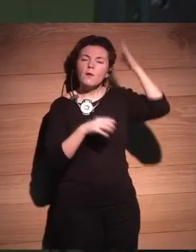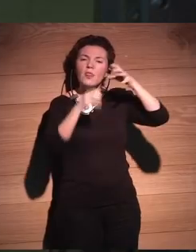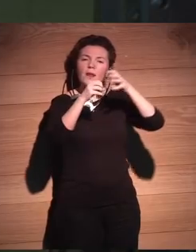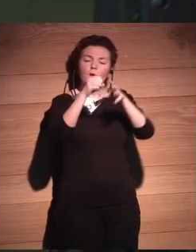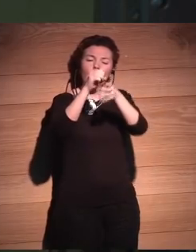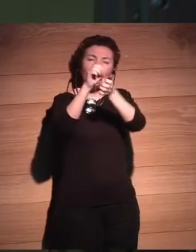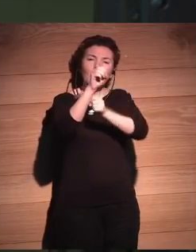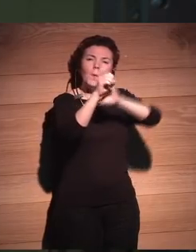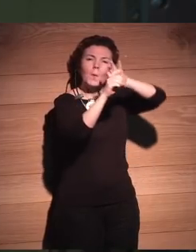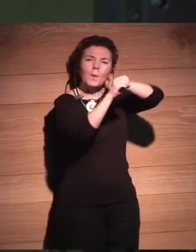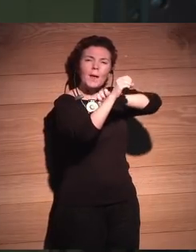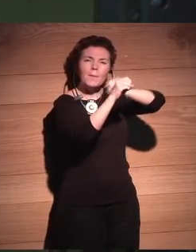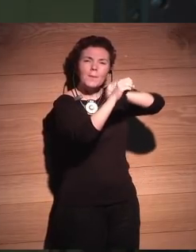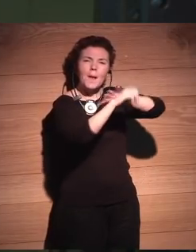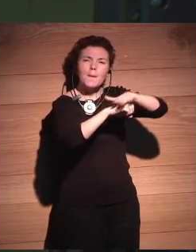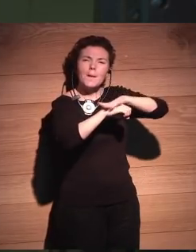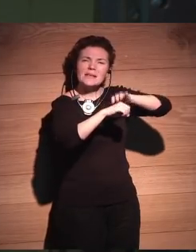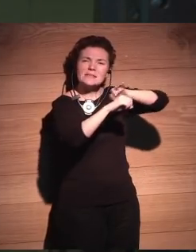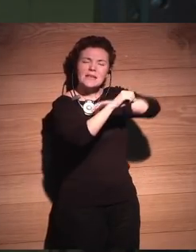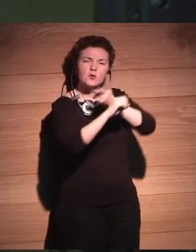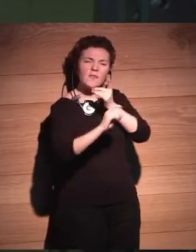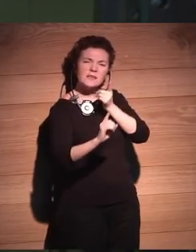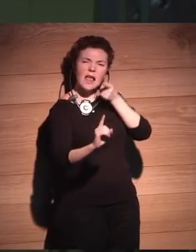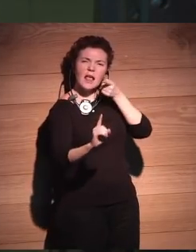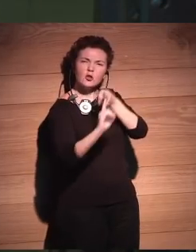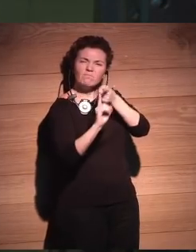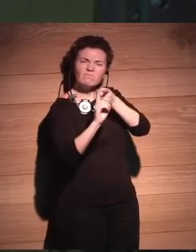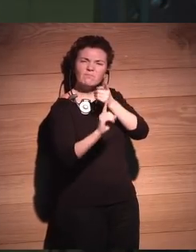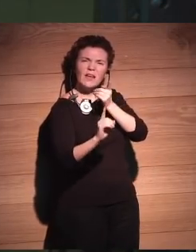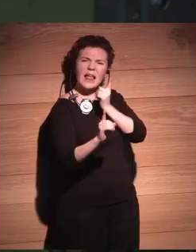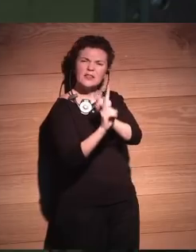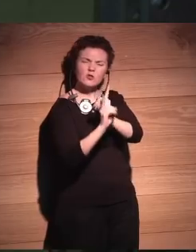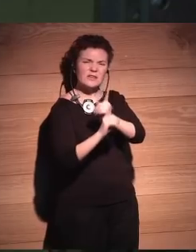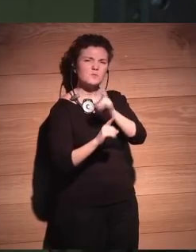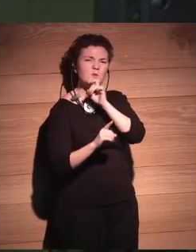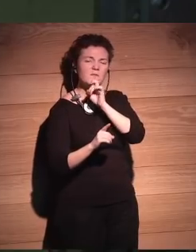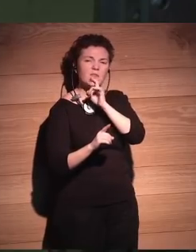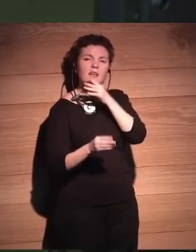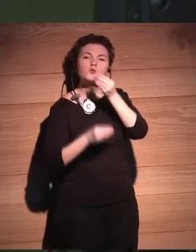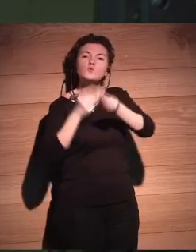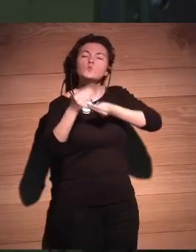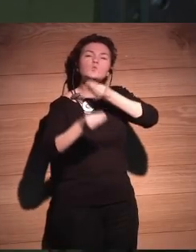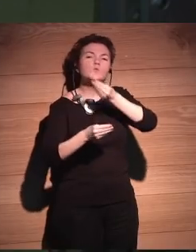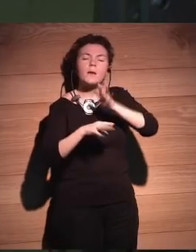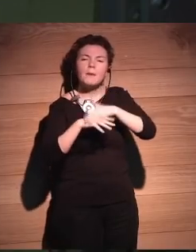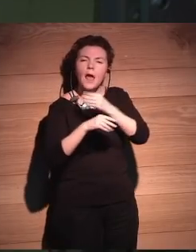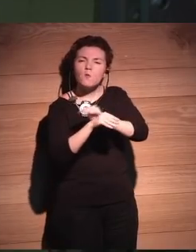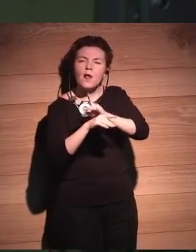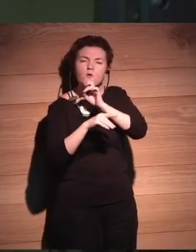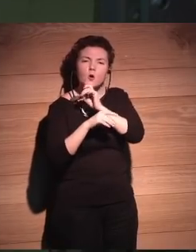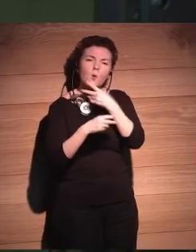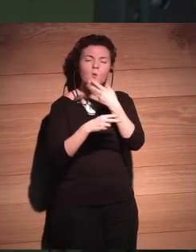muy complicado atacarlos. Entonces se utilizaron toxinas bacterianas,